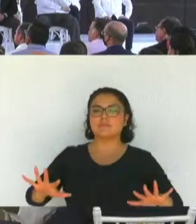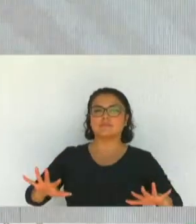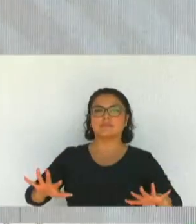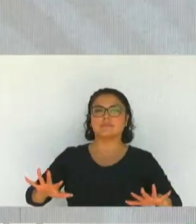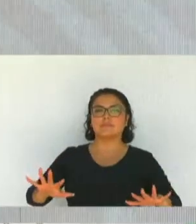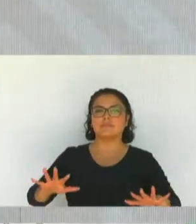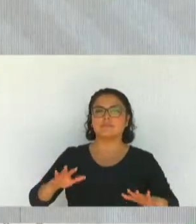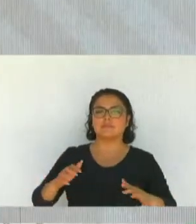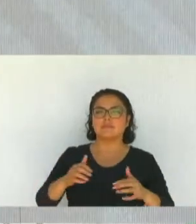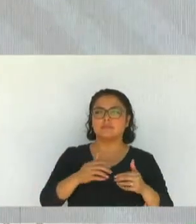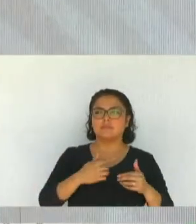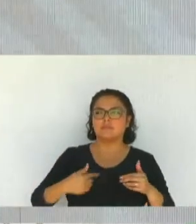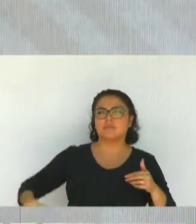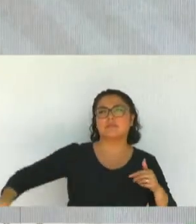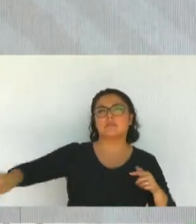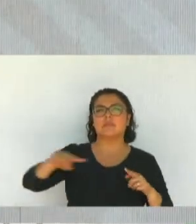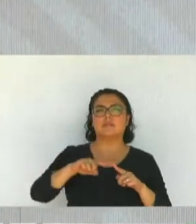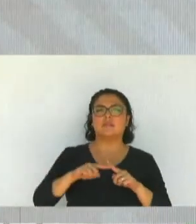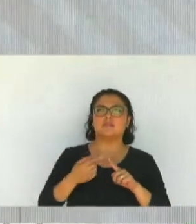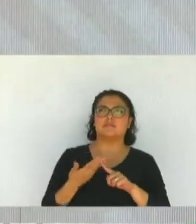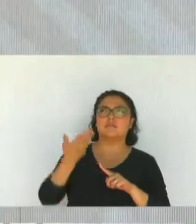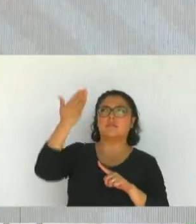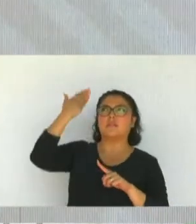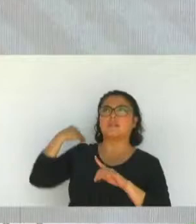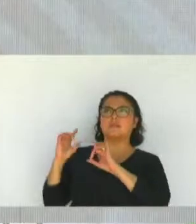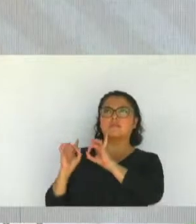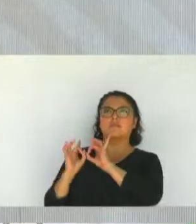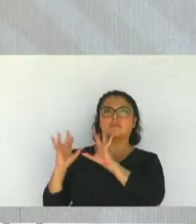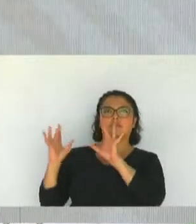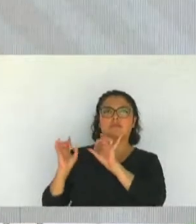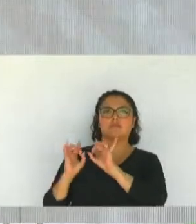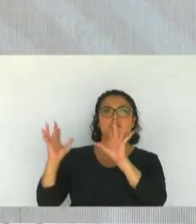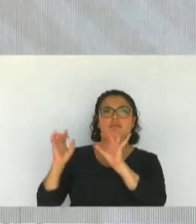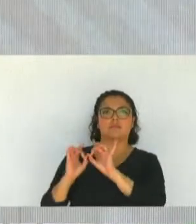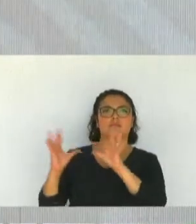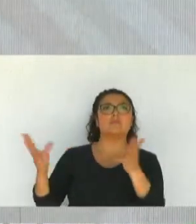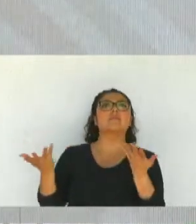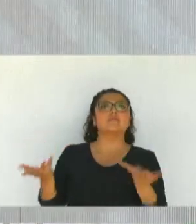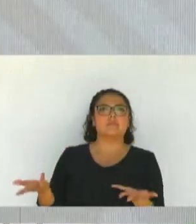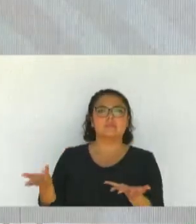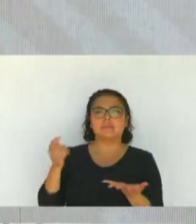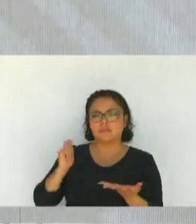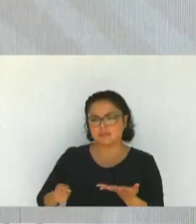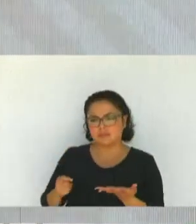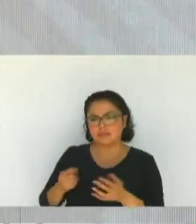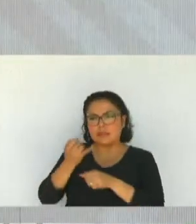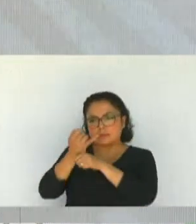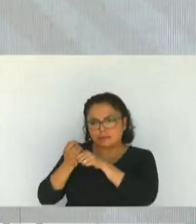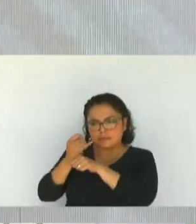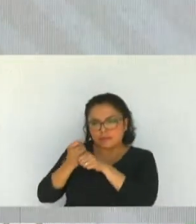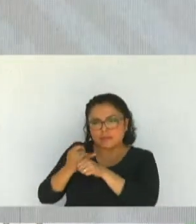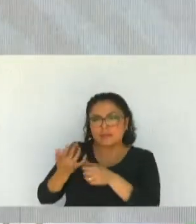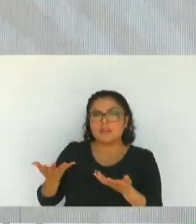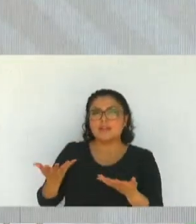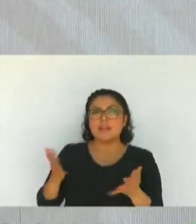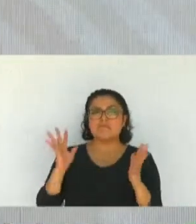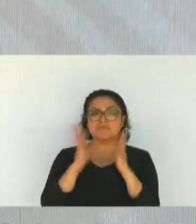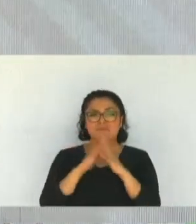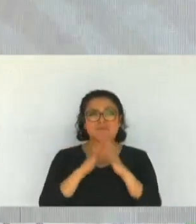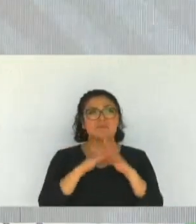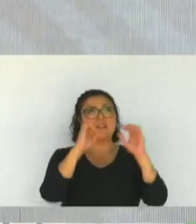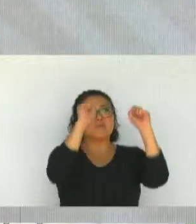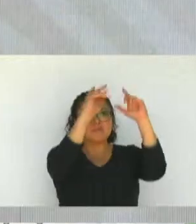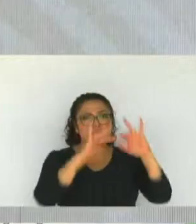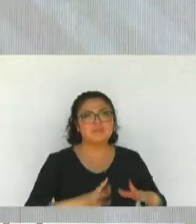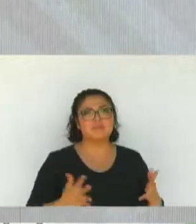lo que había pasado en los años anteriores, qué es lo que quedó, el recuento de los daños, las pérdidas humanas, la destrucción que